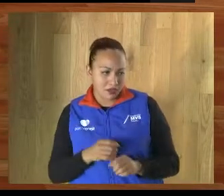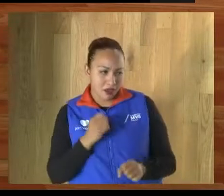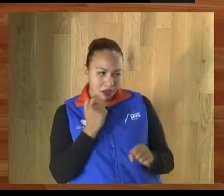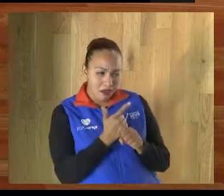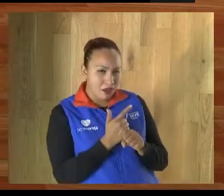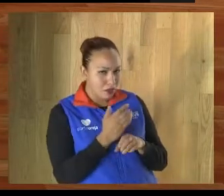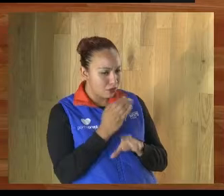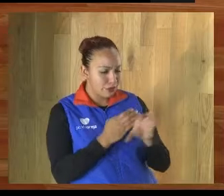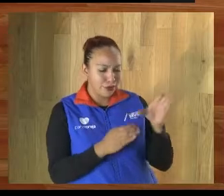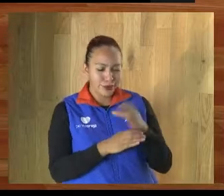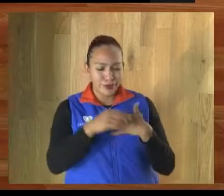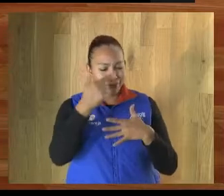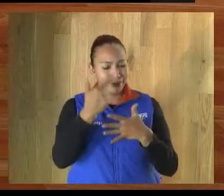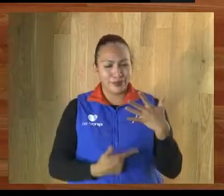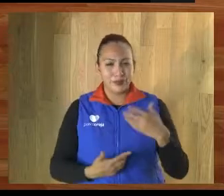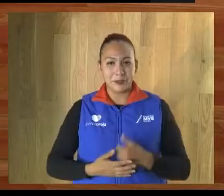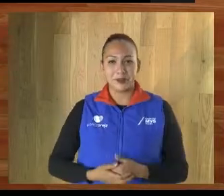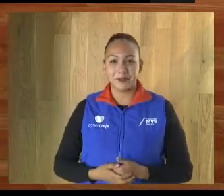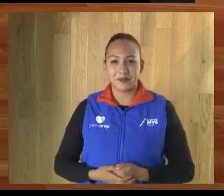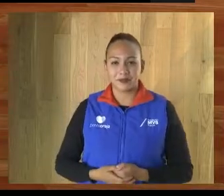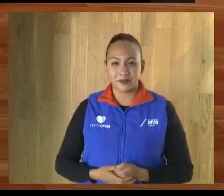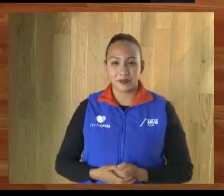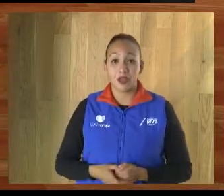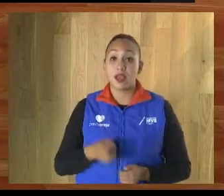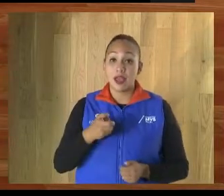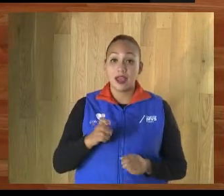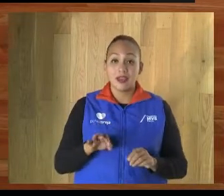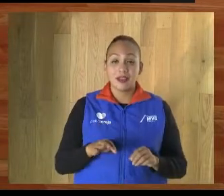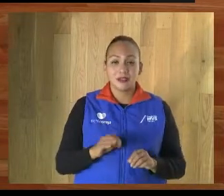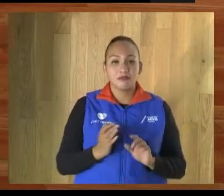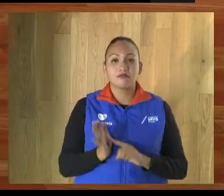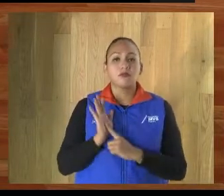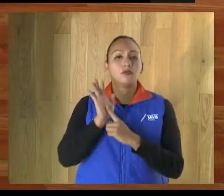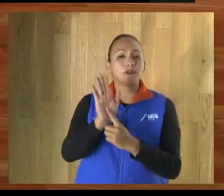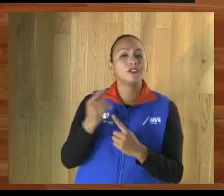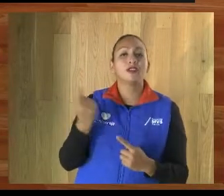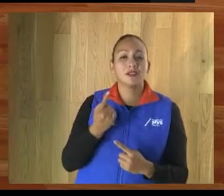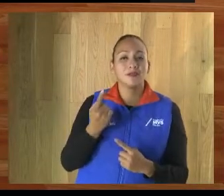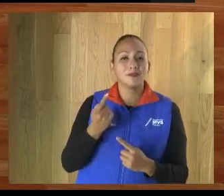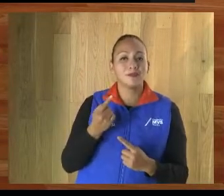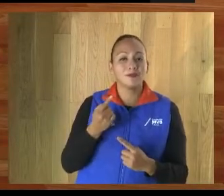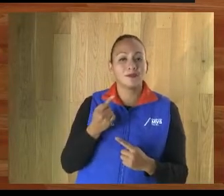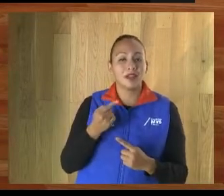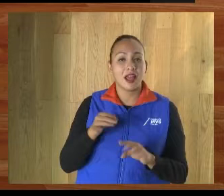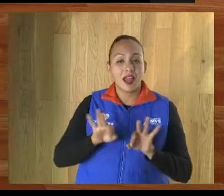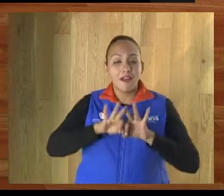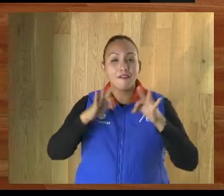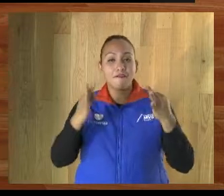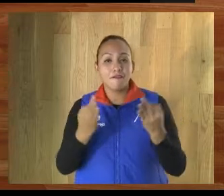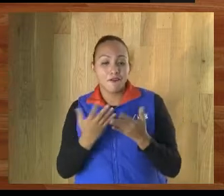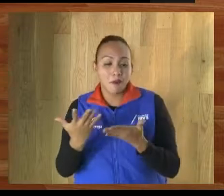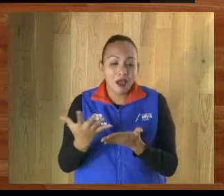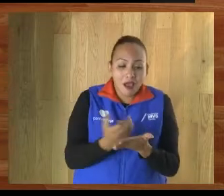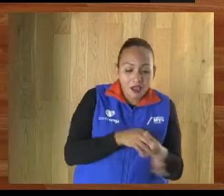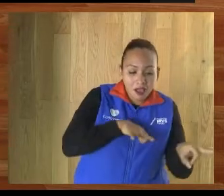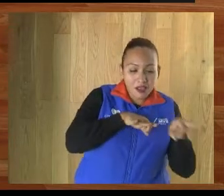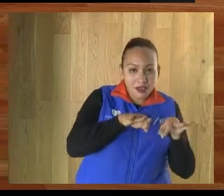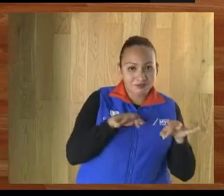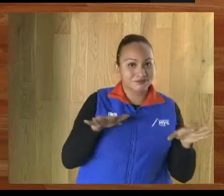por estas megatendencias, un cambio de modelo de producción. Vamos hacia una